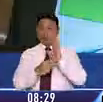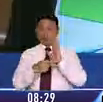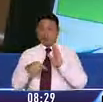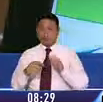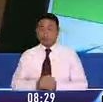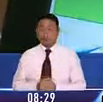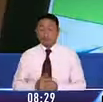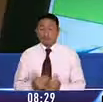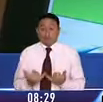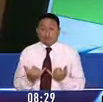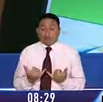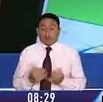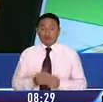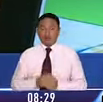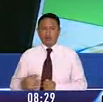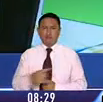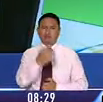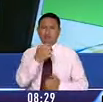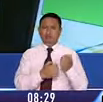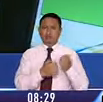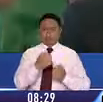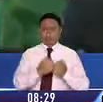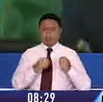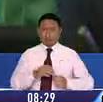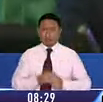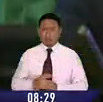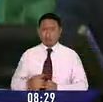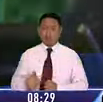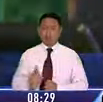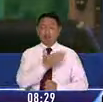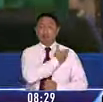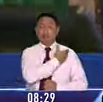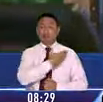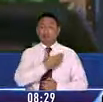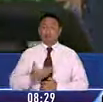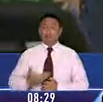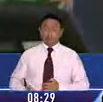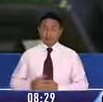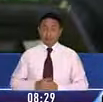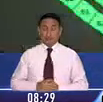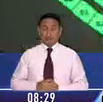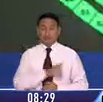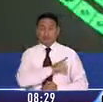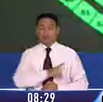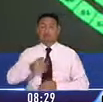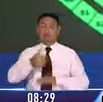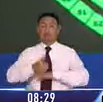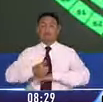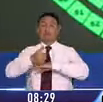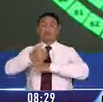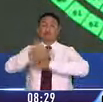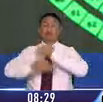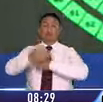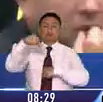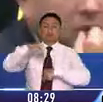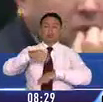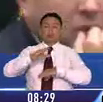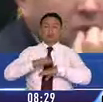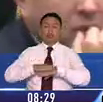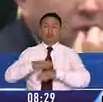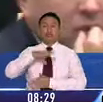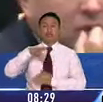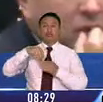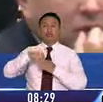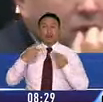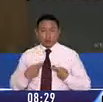una grave crisis en la que el primer mandatario fue llevado a juicio político por el supuesto delito de